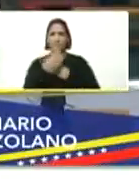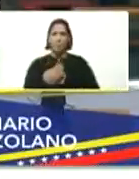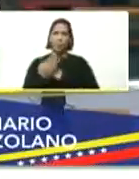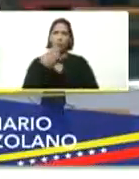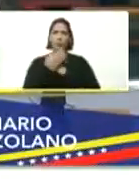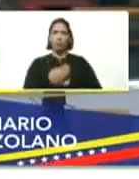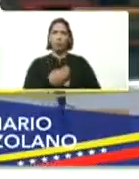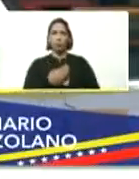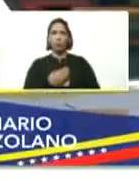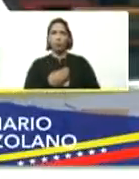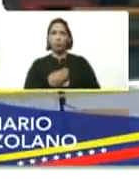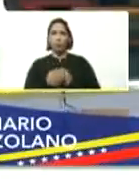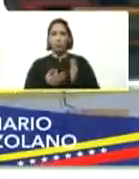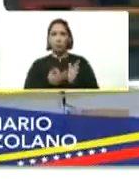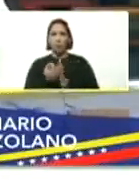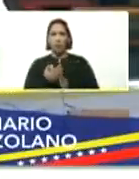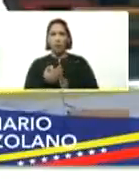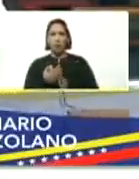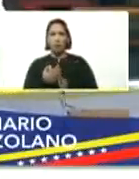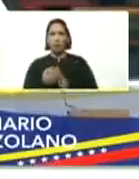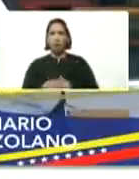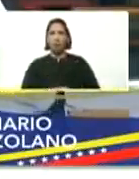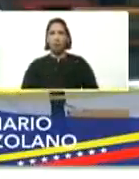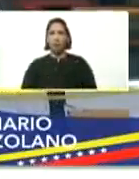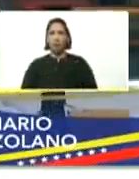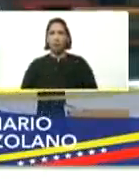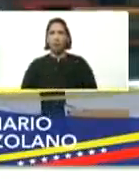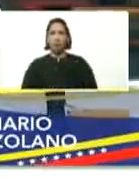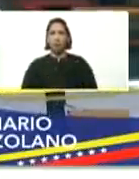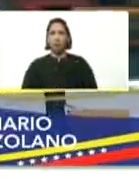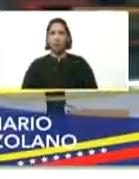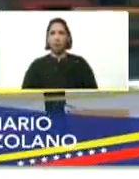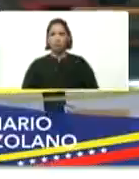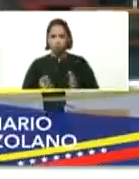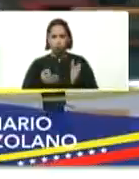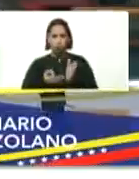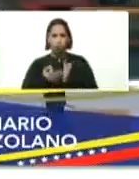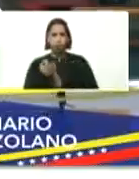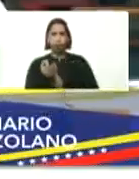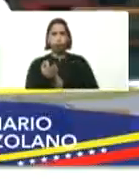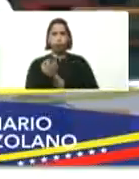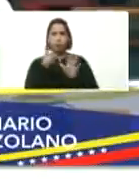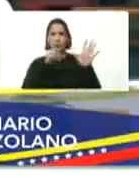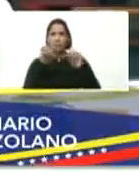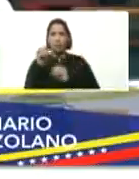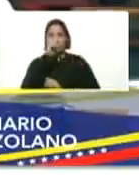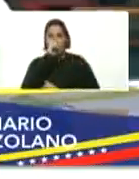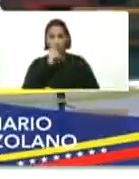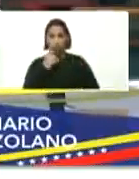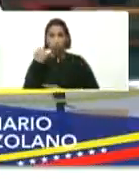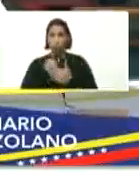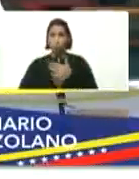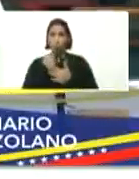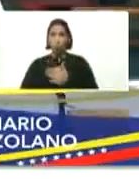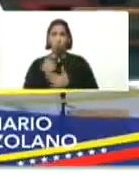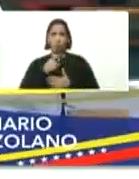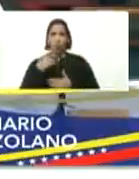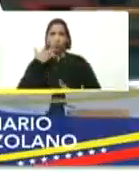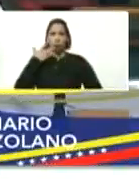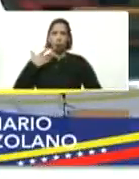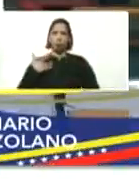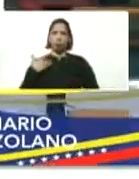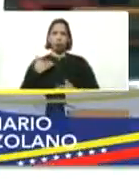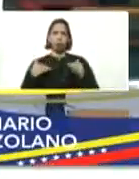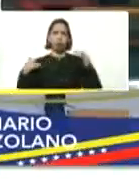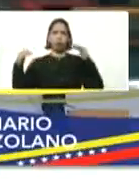leal. Con la trayectoria que tenía de 60 años de lucha. Él no se le alimentó el ego, no se le